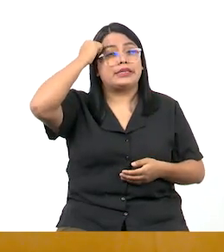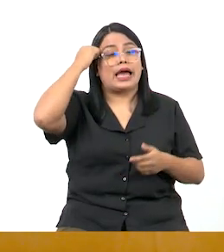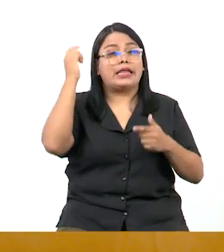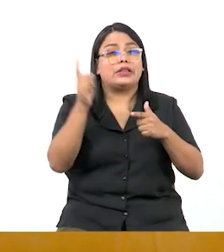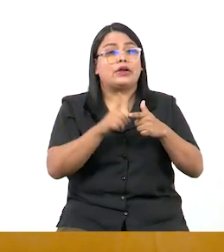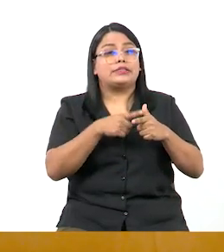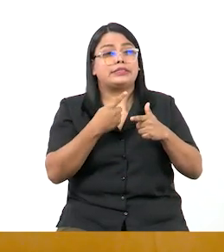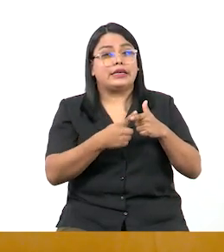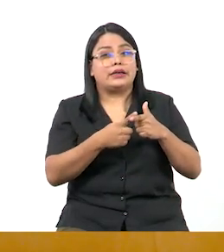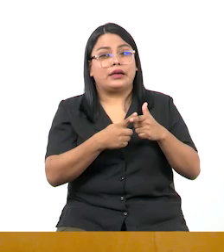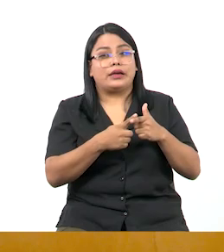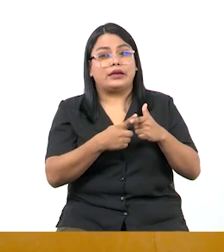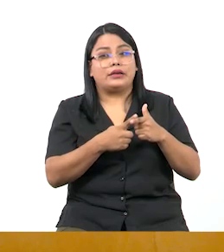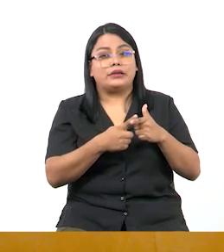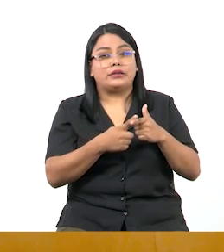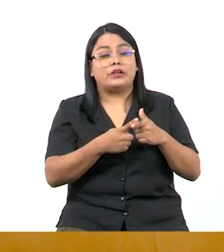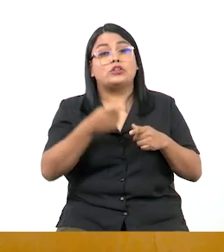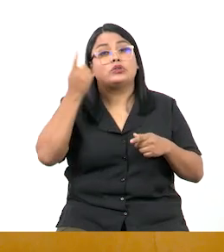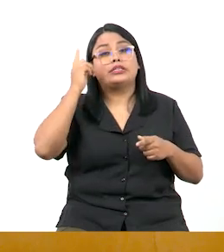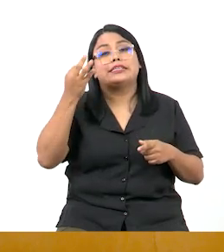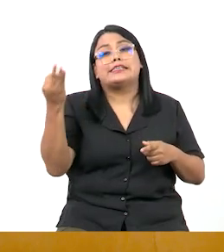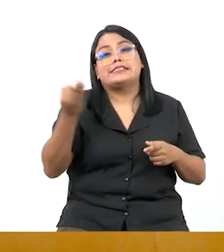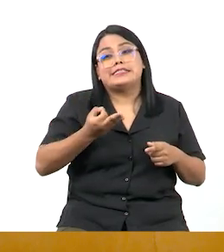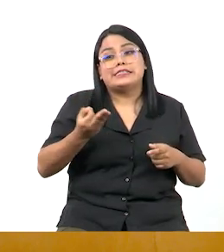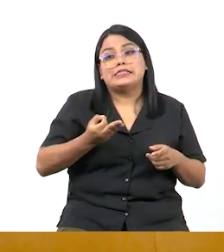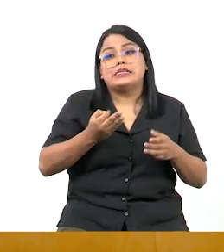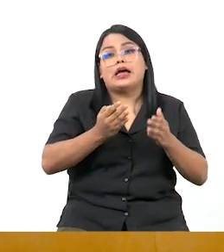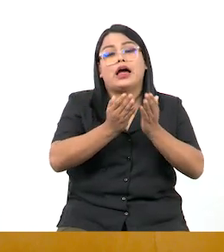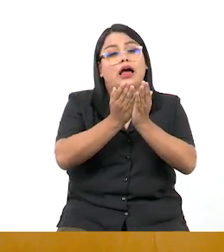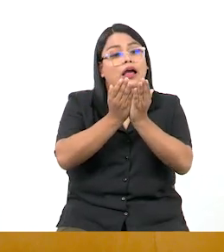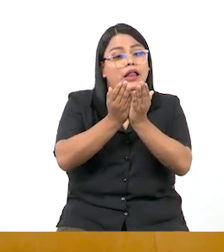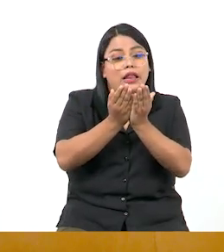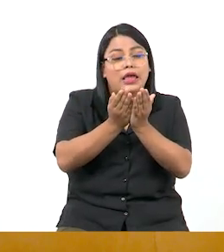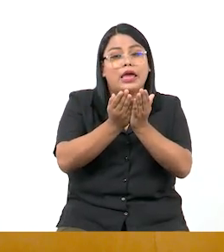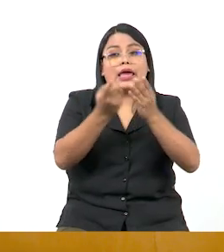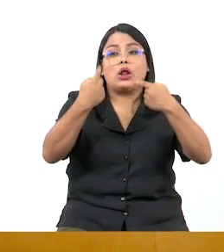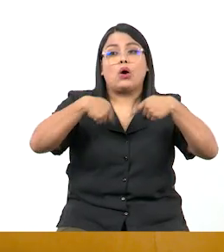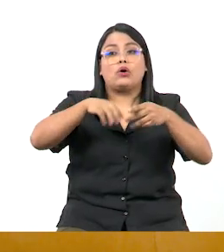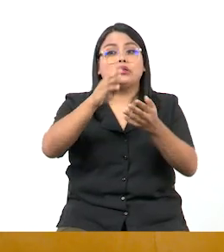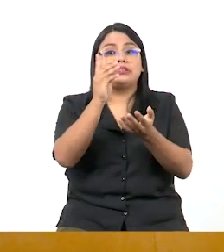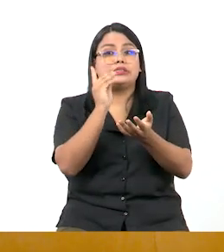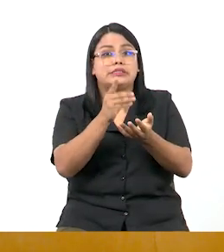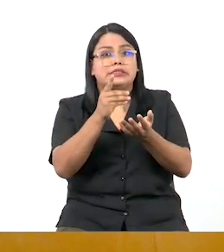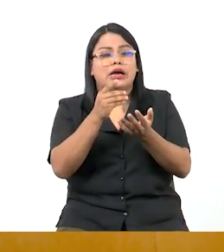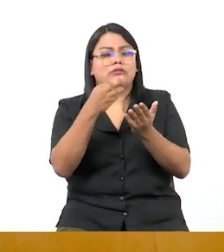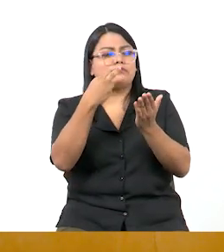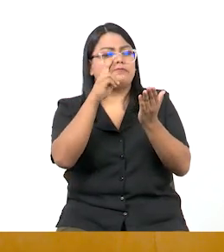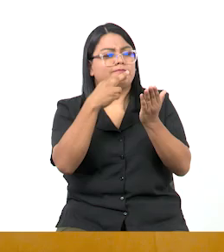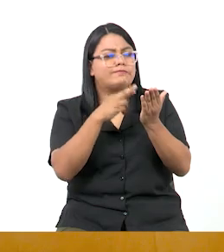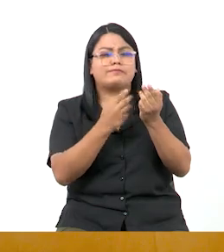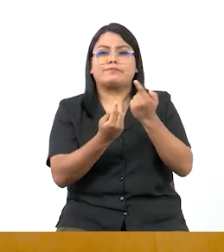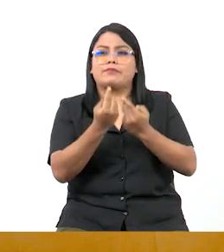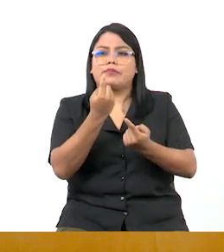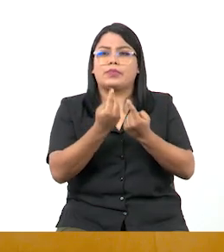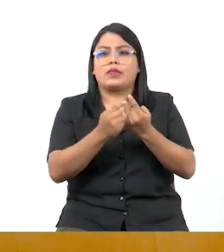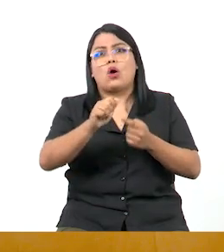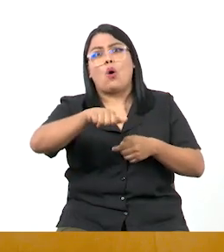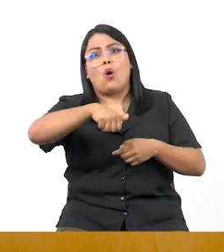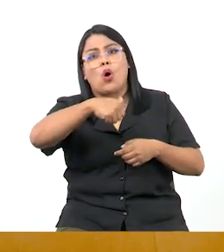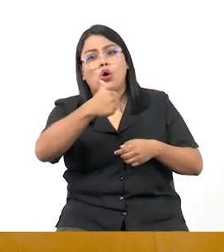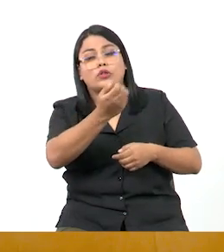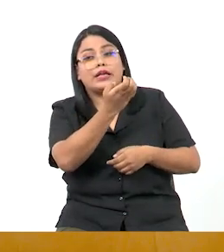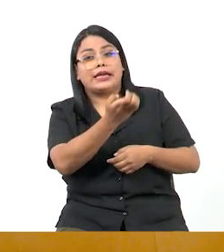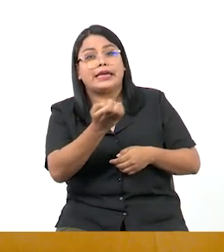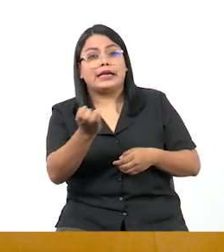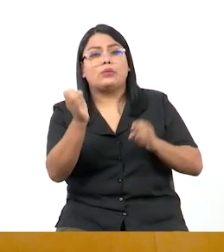proceso de enseñanza-aprendizaje. Entonces, el docente lo que necesita es leer primero la secuencia didáctica y